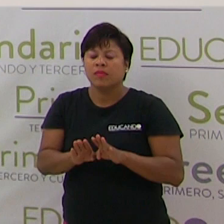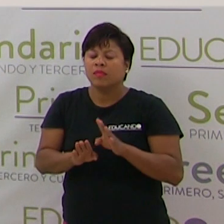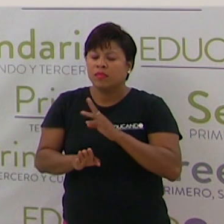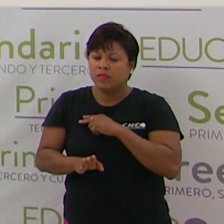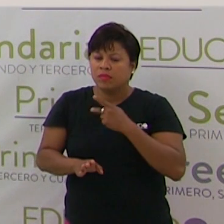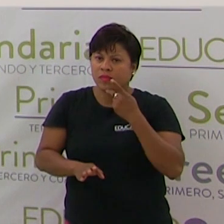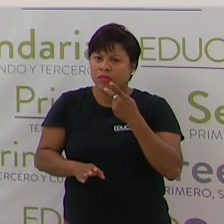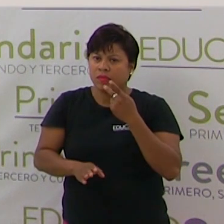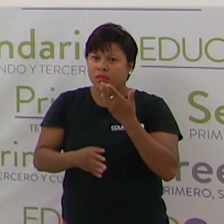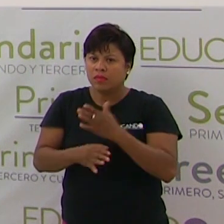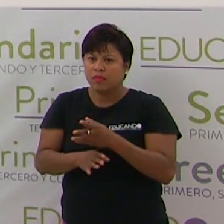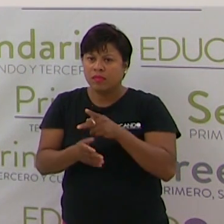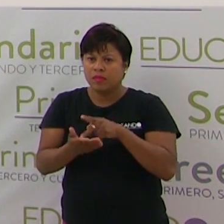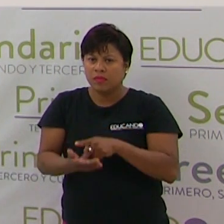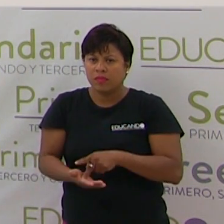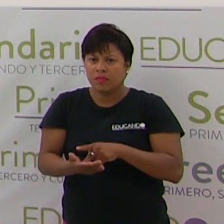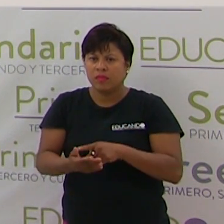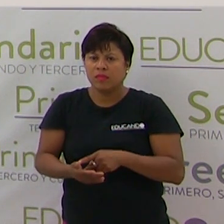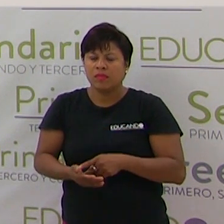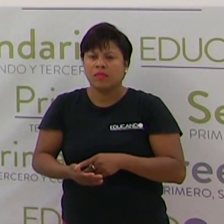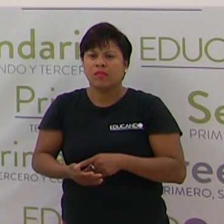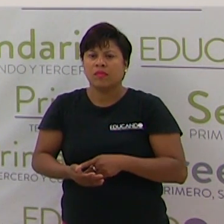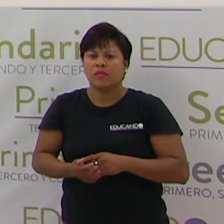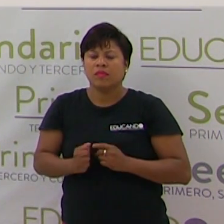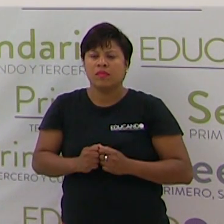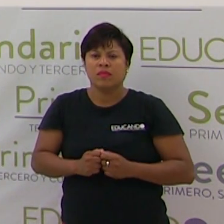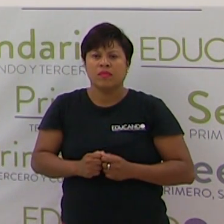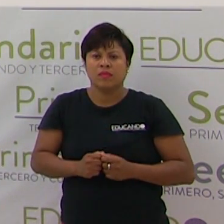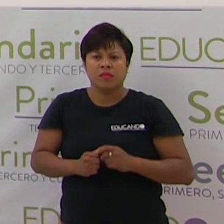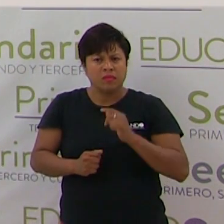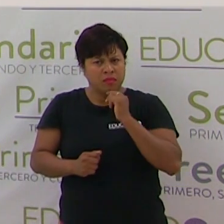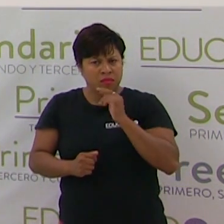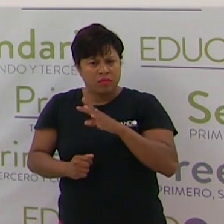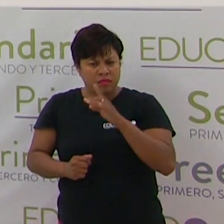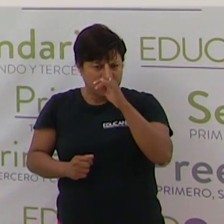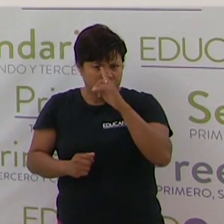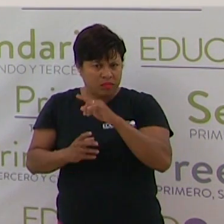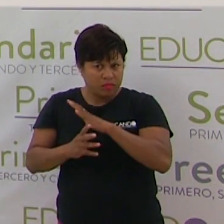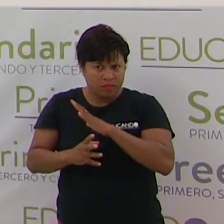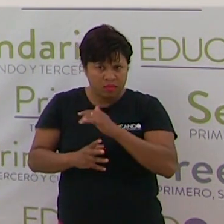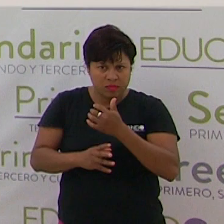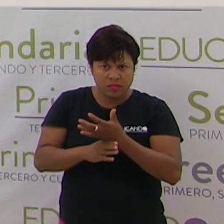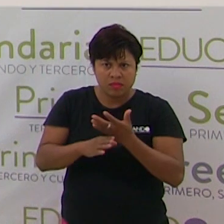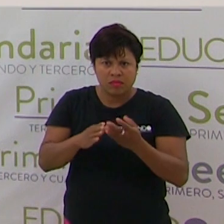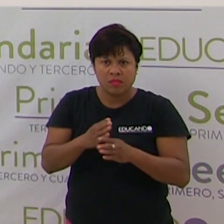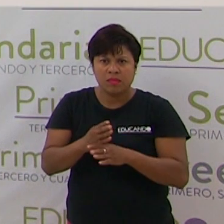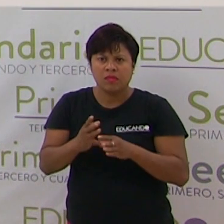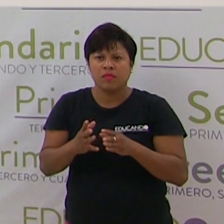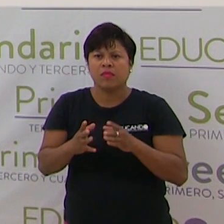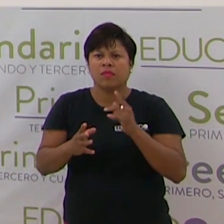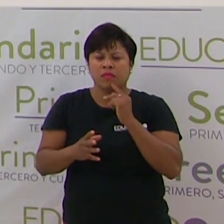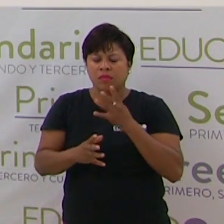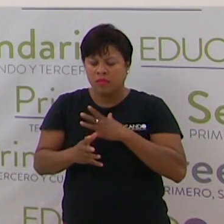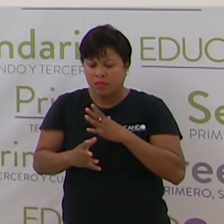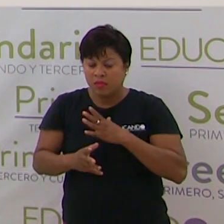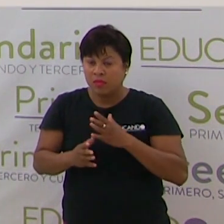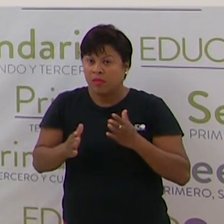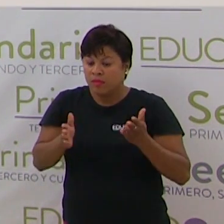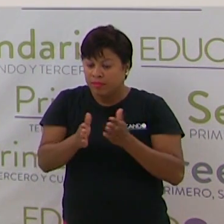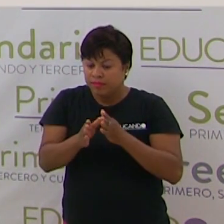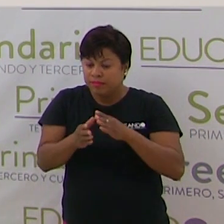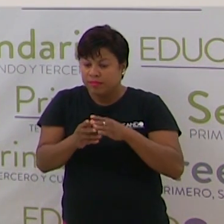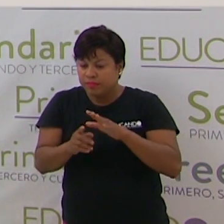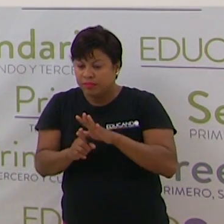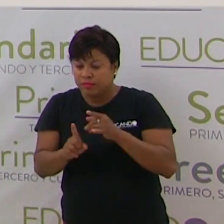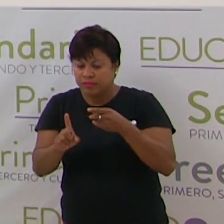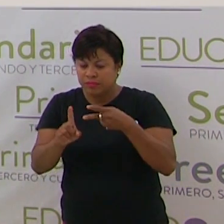peso, ¿tendrá que ver con el tamaño también? ¿Tú qué crees? Si una figura es grande, ¿pesará más? Si